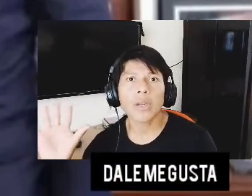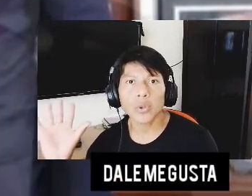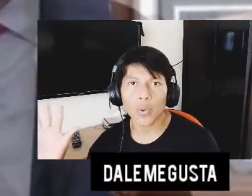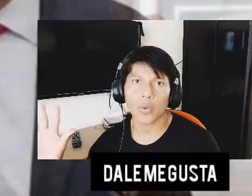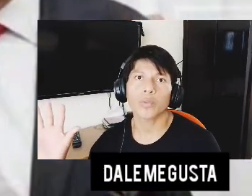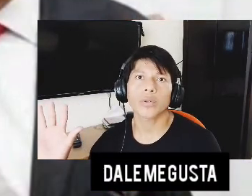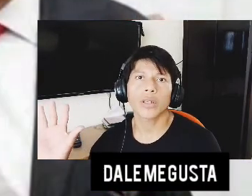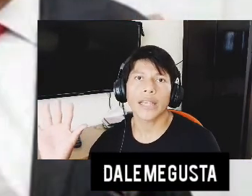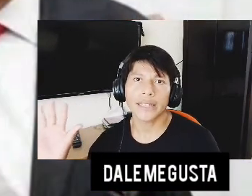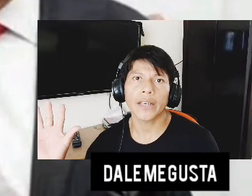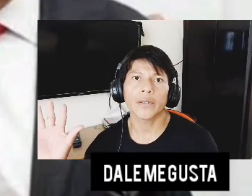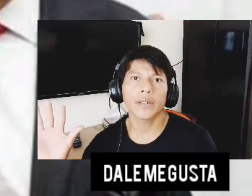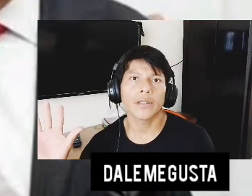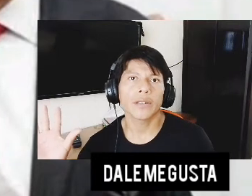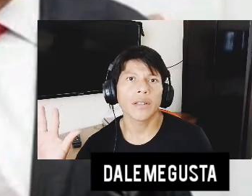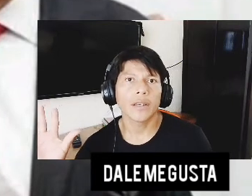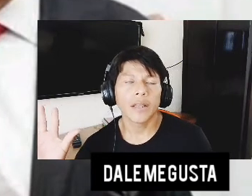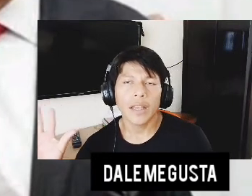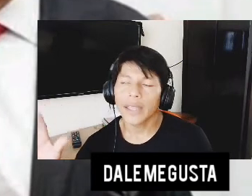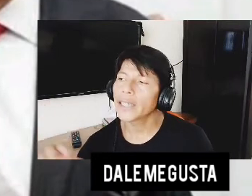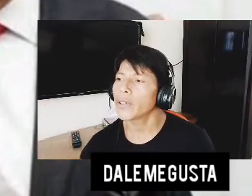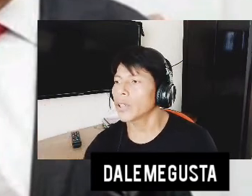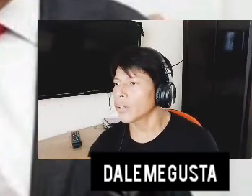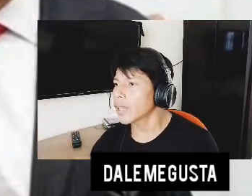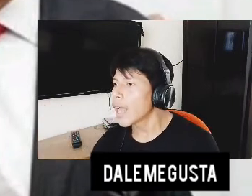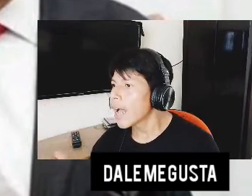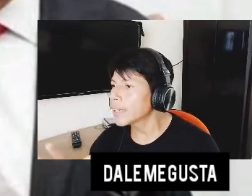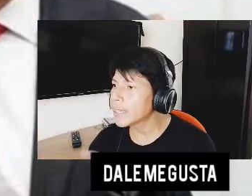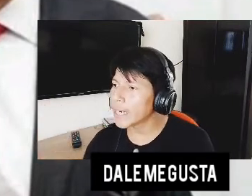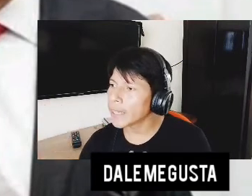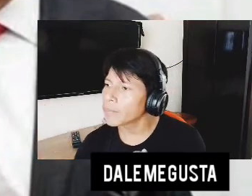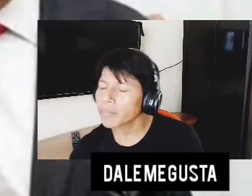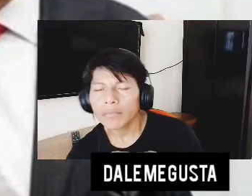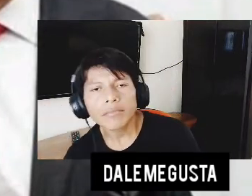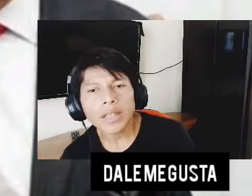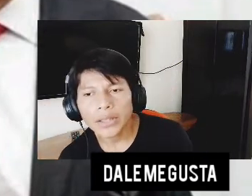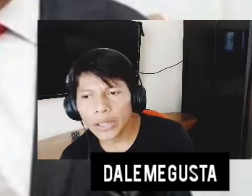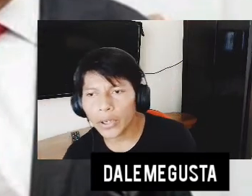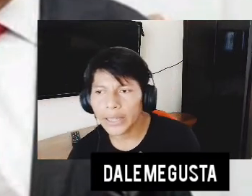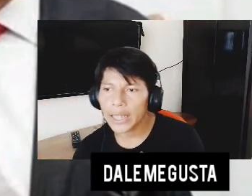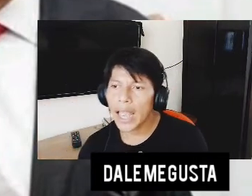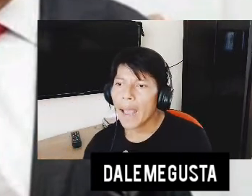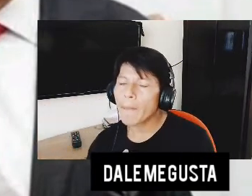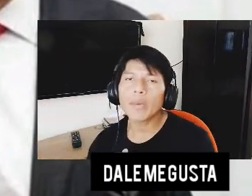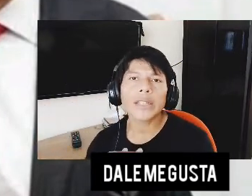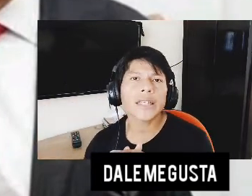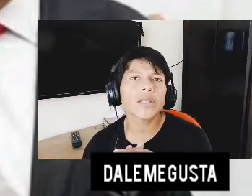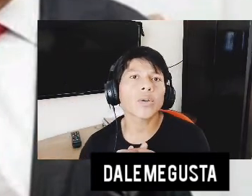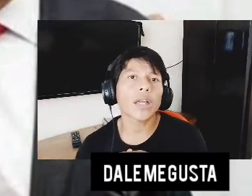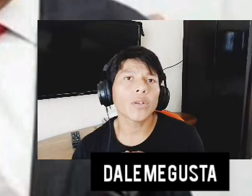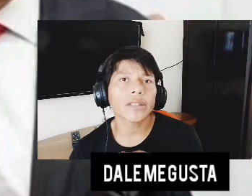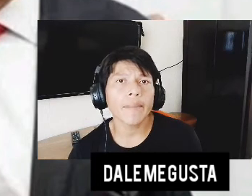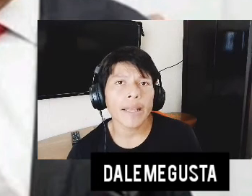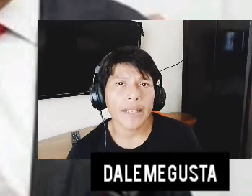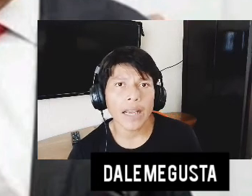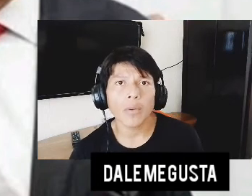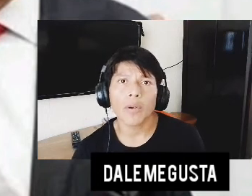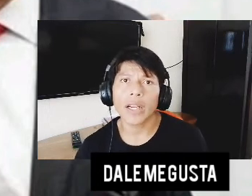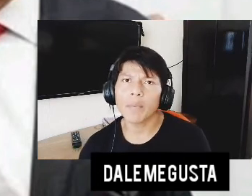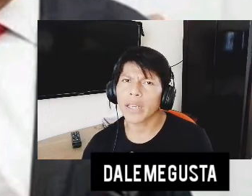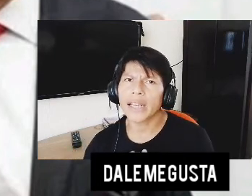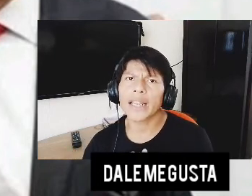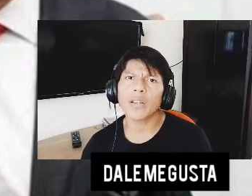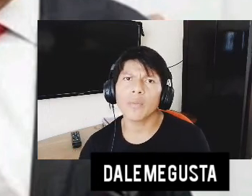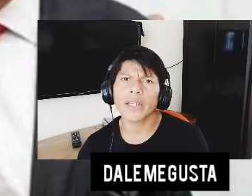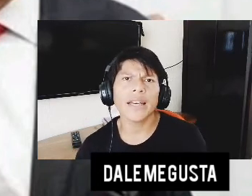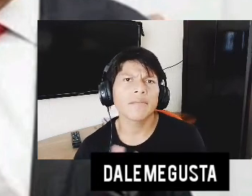apoya más a los corruptos. En serio. En serio, señor. Así que, señores, vamos a seguir tocando el tema de Ricardo